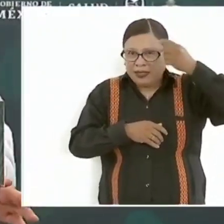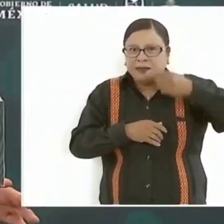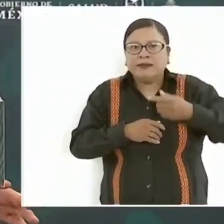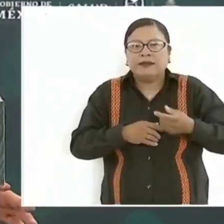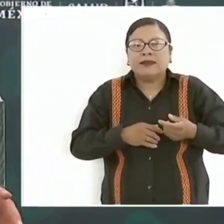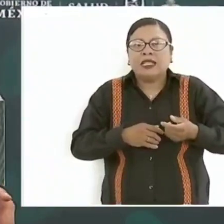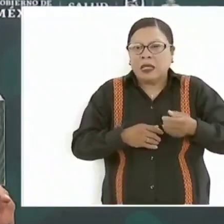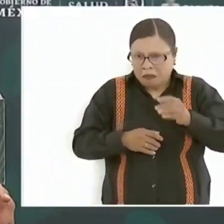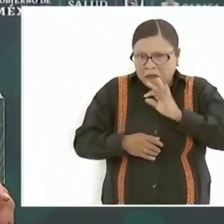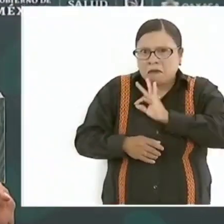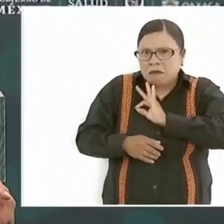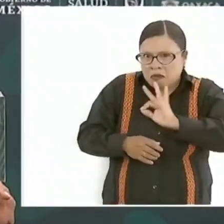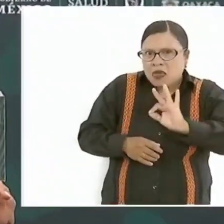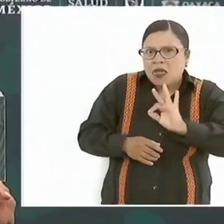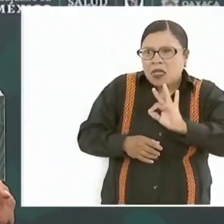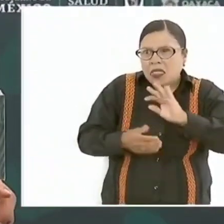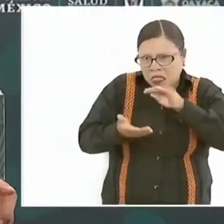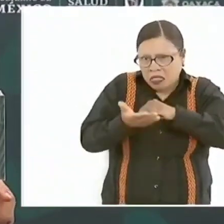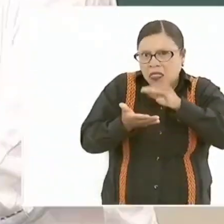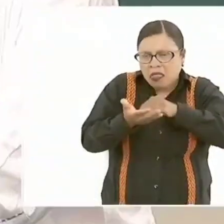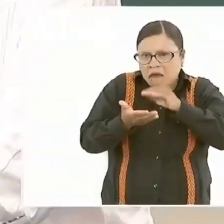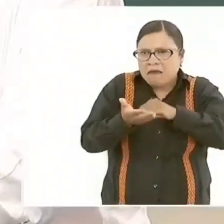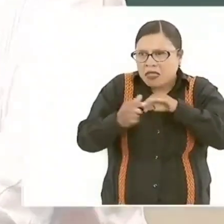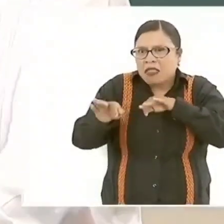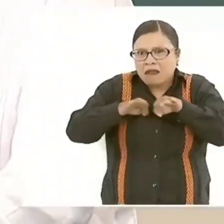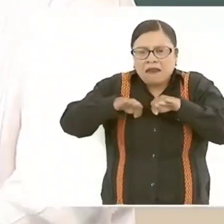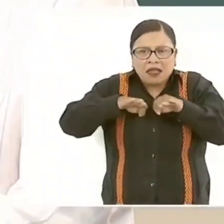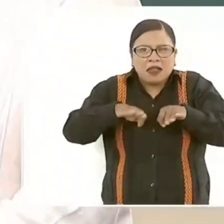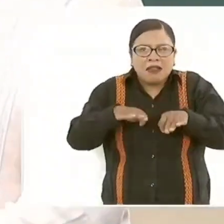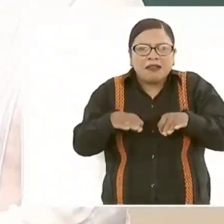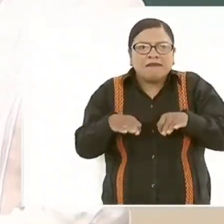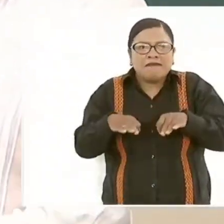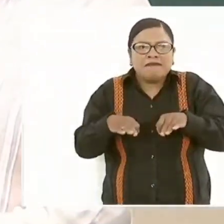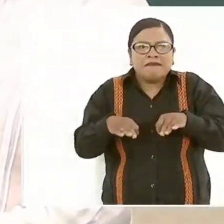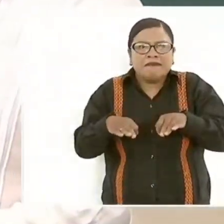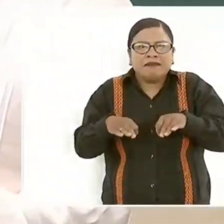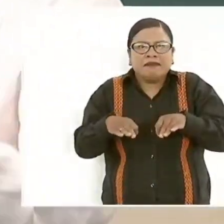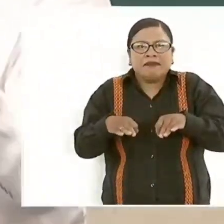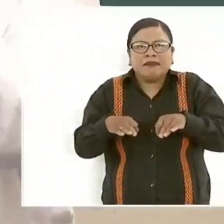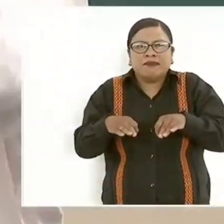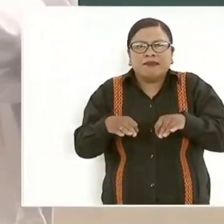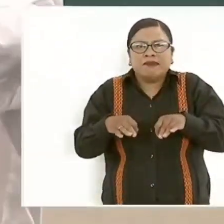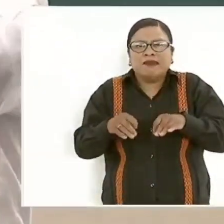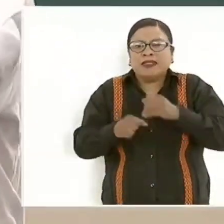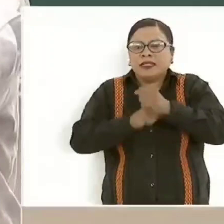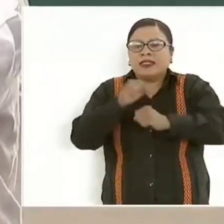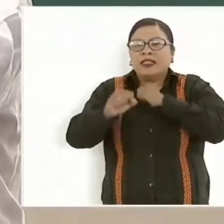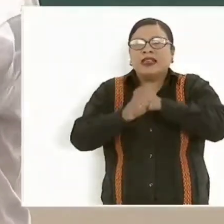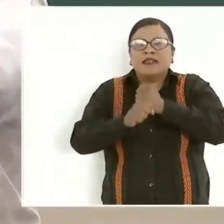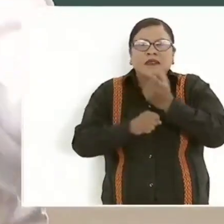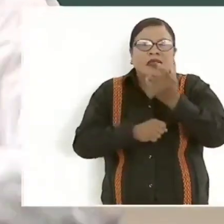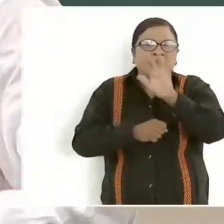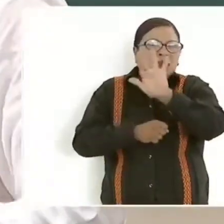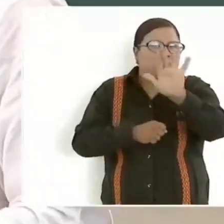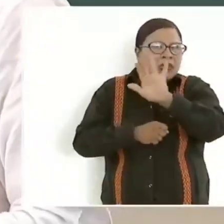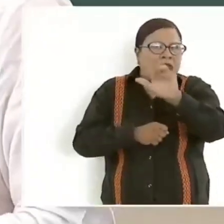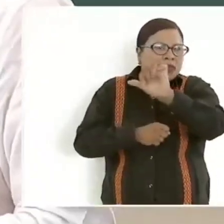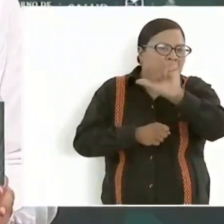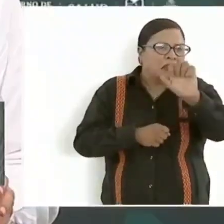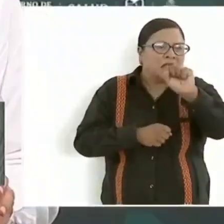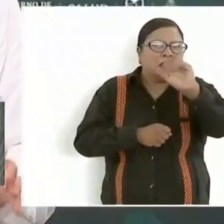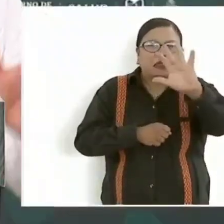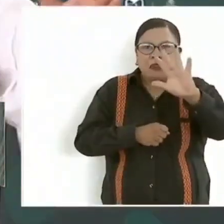están en condiciones de dar servicio, porque tienen de 55 a 65